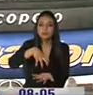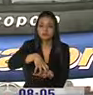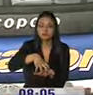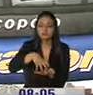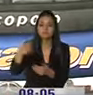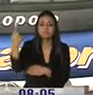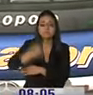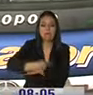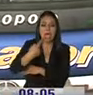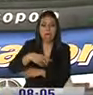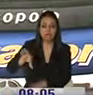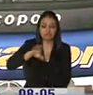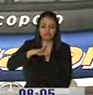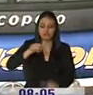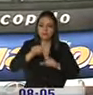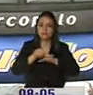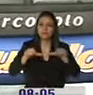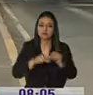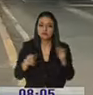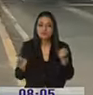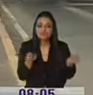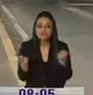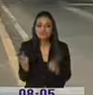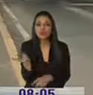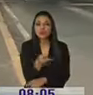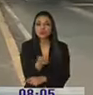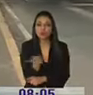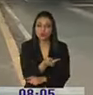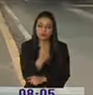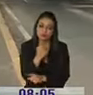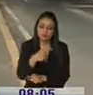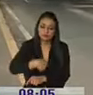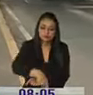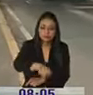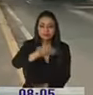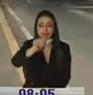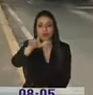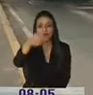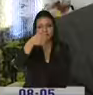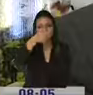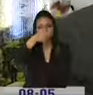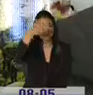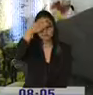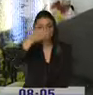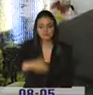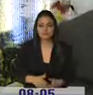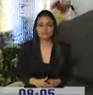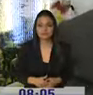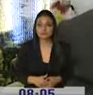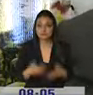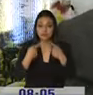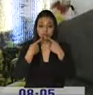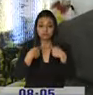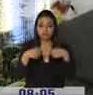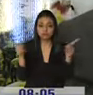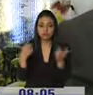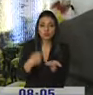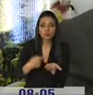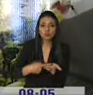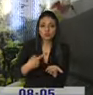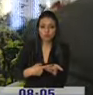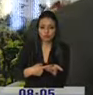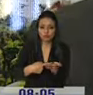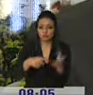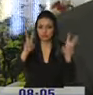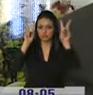peajes al fideicomiso que manejan los rubros que genera la carretera Aloac-Santo Domingo. Están convocando a una reunión de este